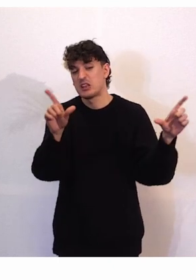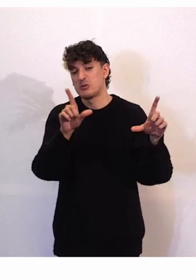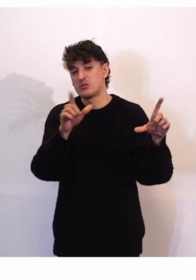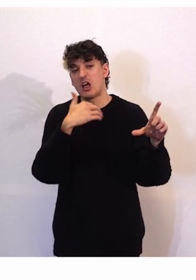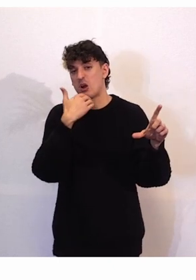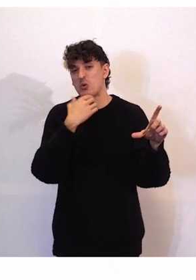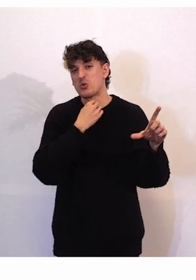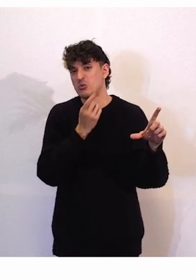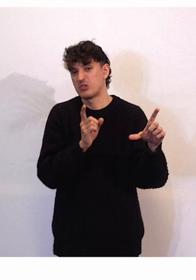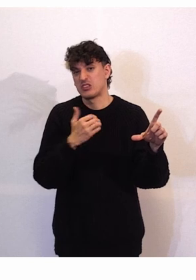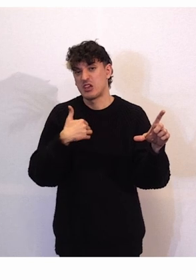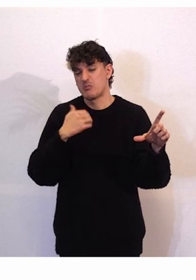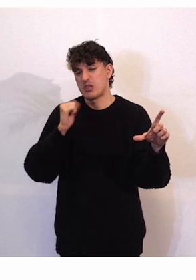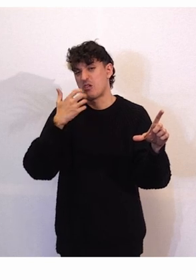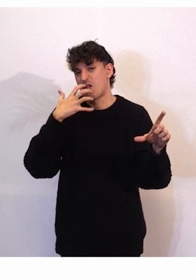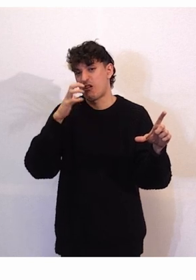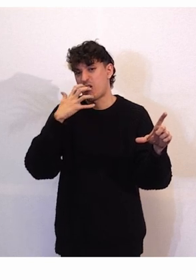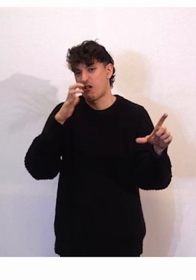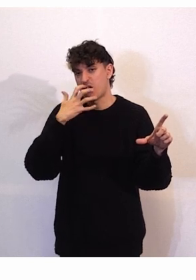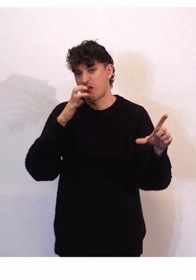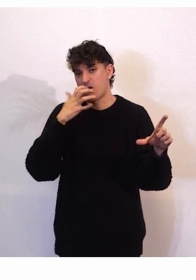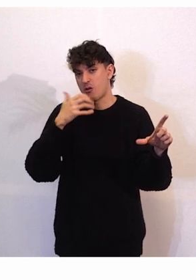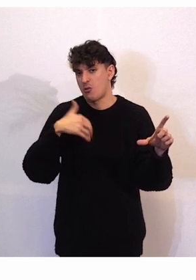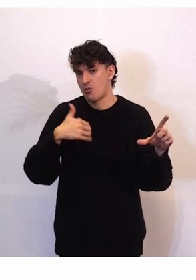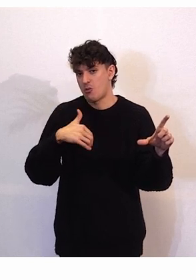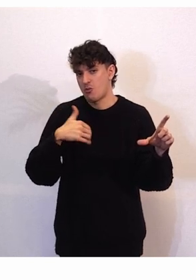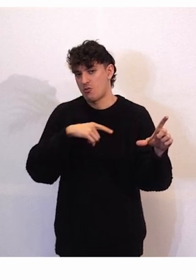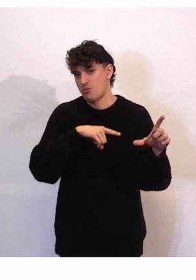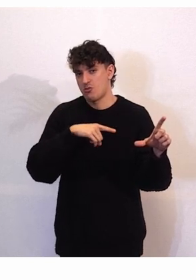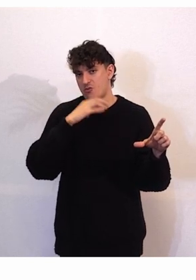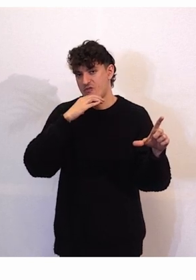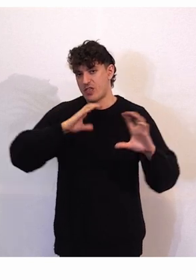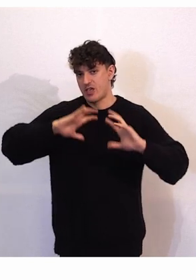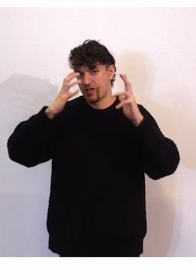protestar. Porque está, tiene su genio. Sigue.